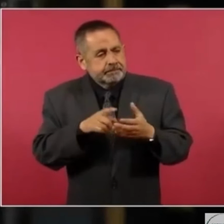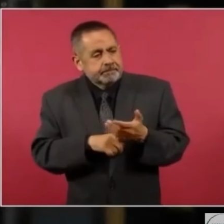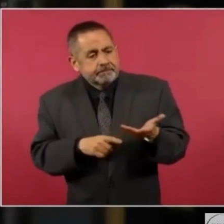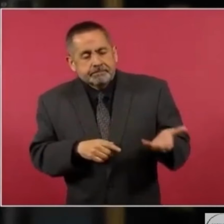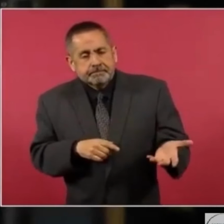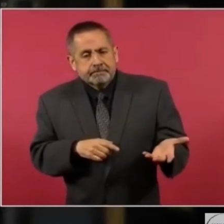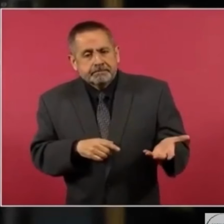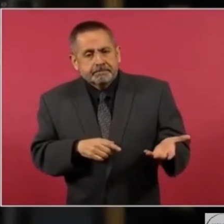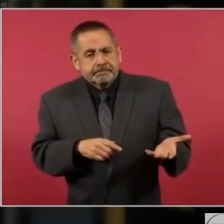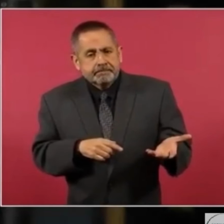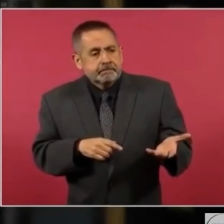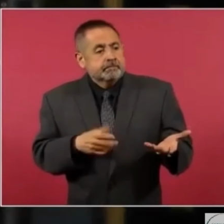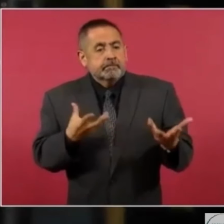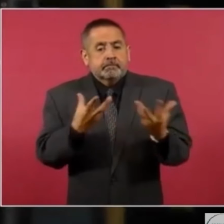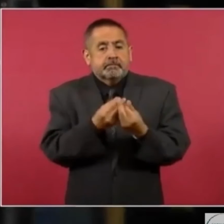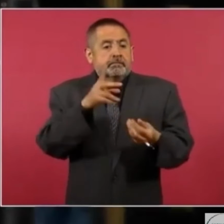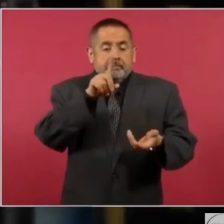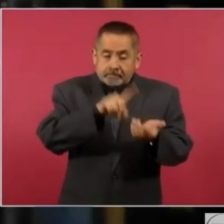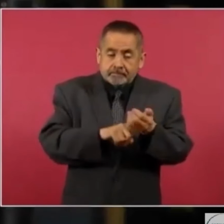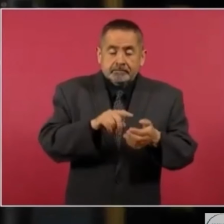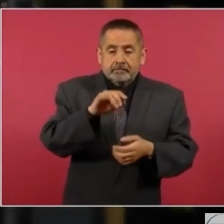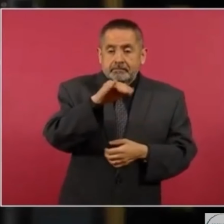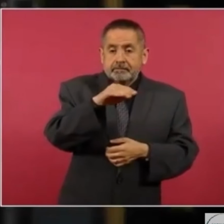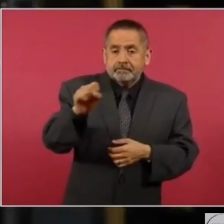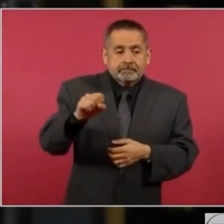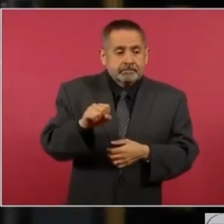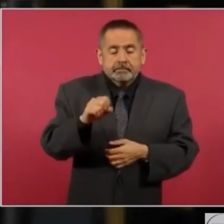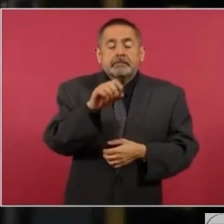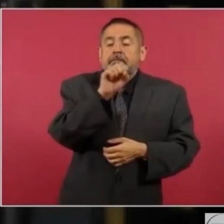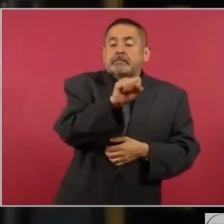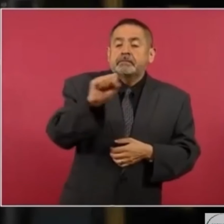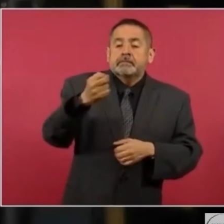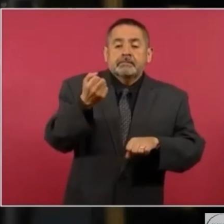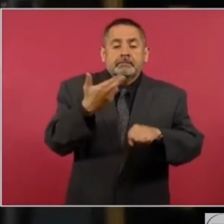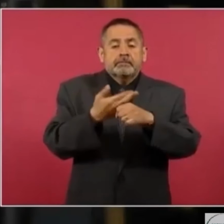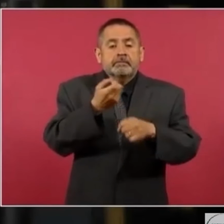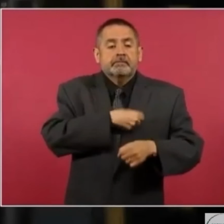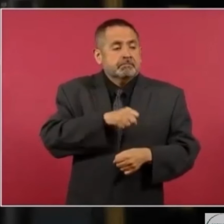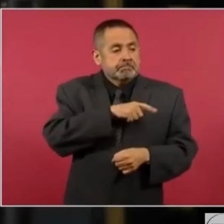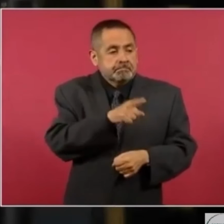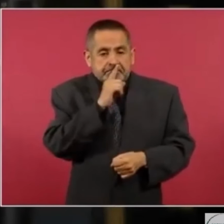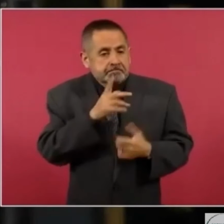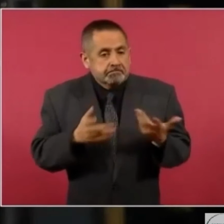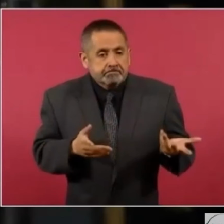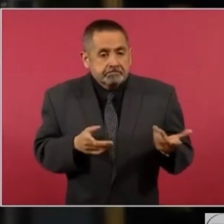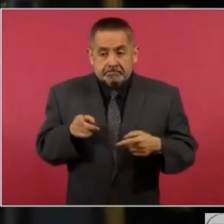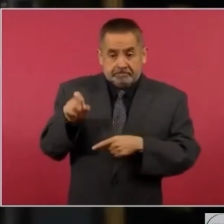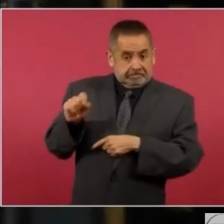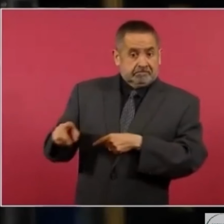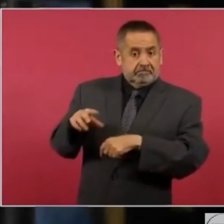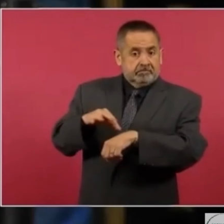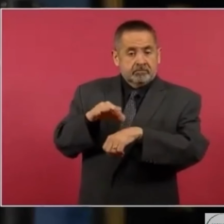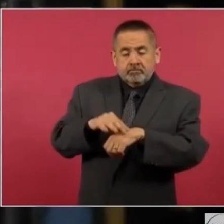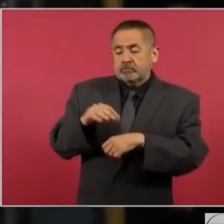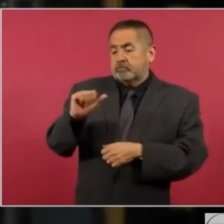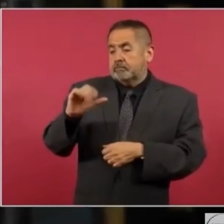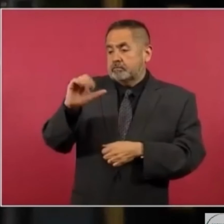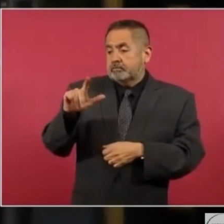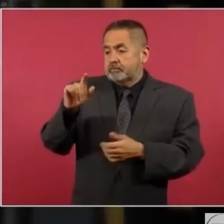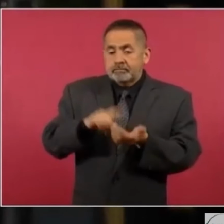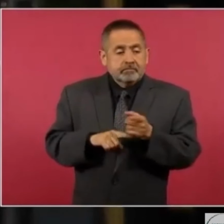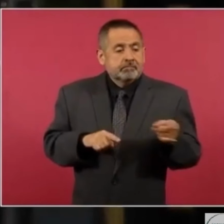Desarrollo Intercultural de la Secretaría de Salud. El mismo doctor Cortés Alcalá reconoció que sí es un área